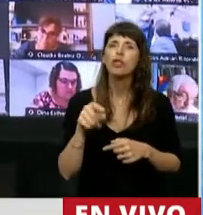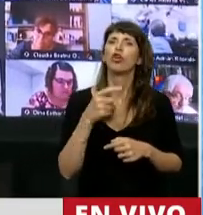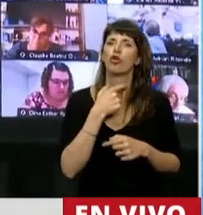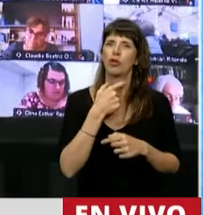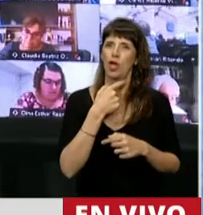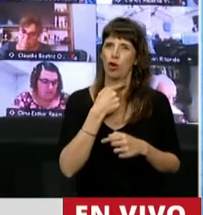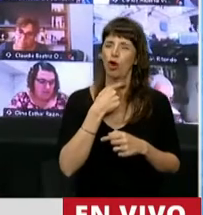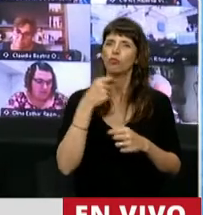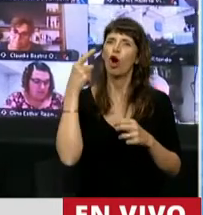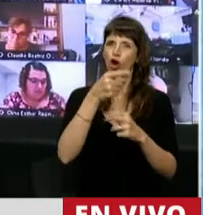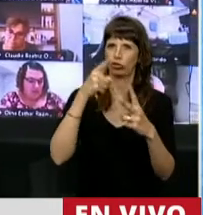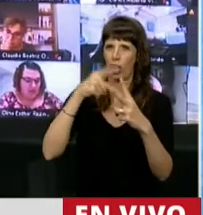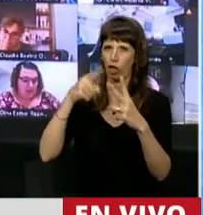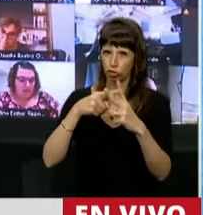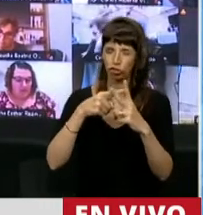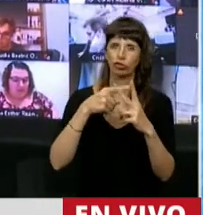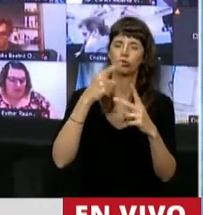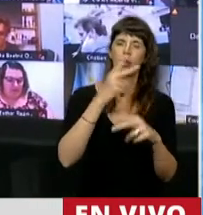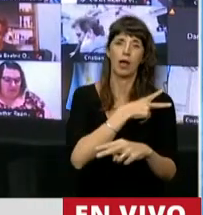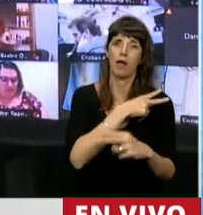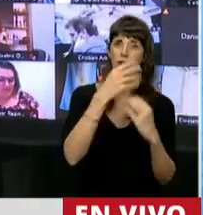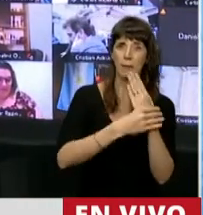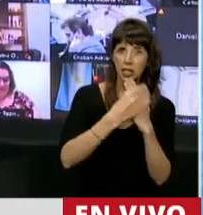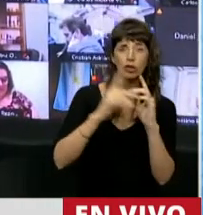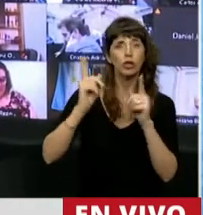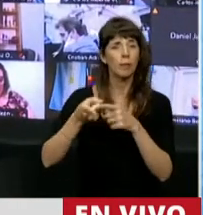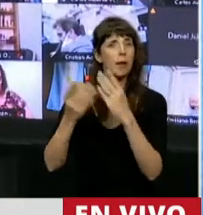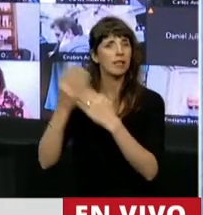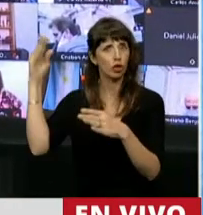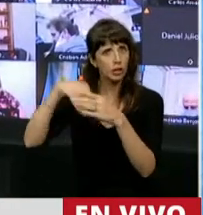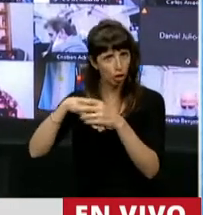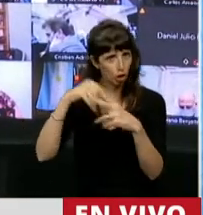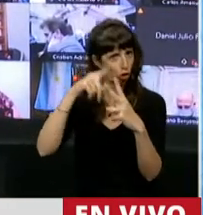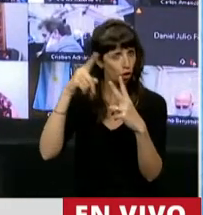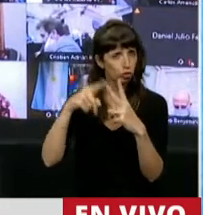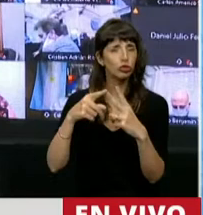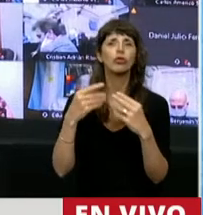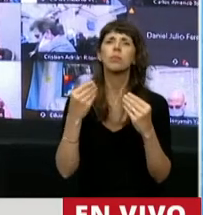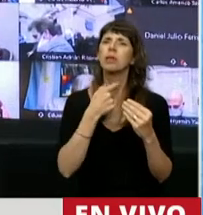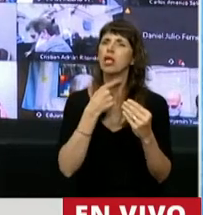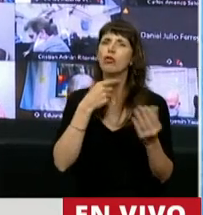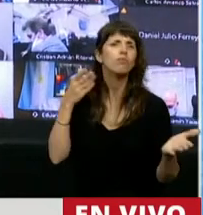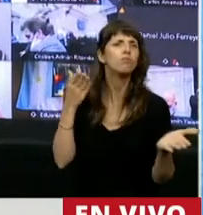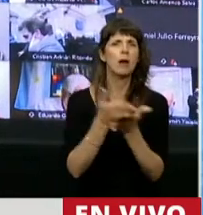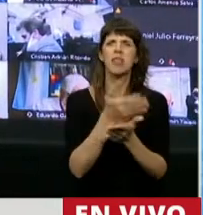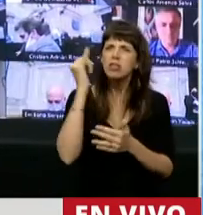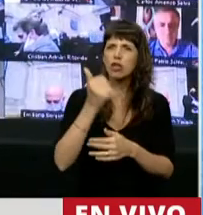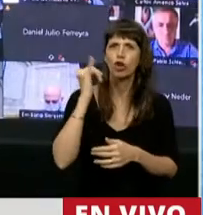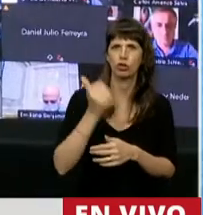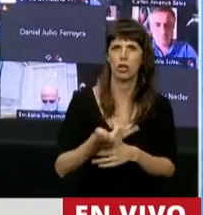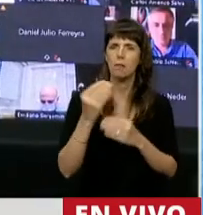gabinete y al ministro del interior para intimarlos para que no se escondan